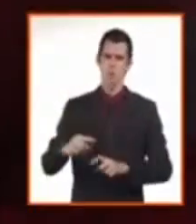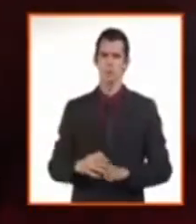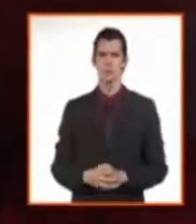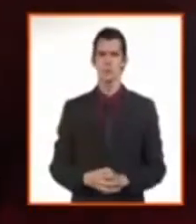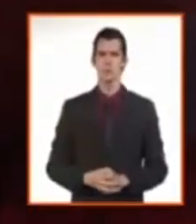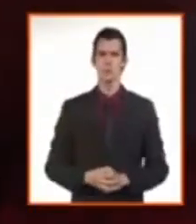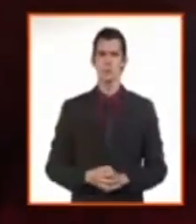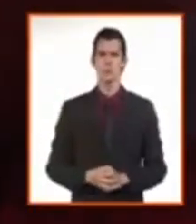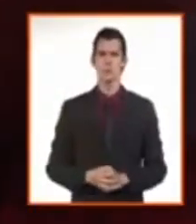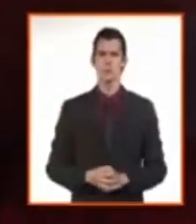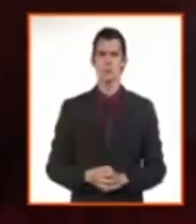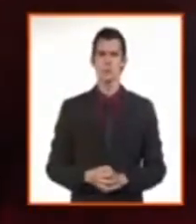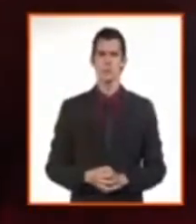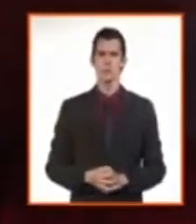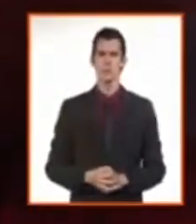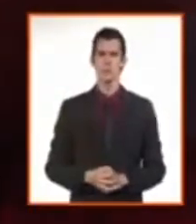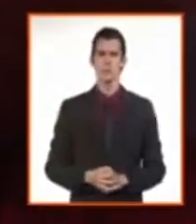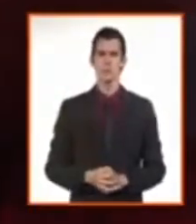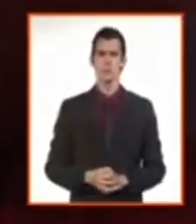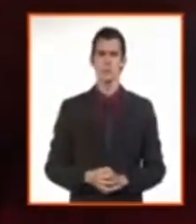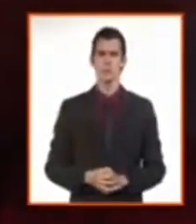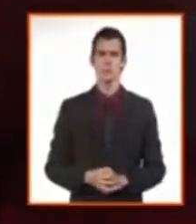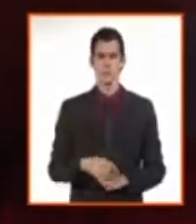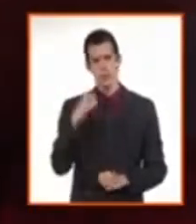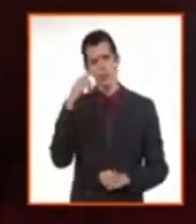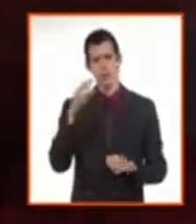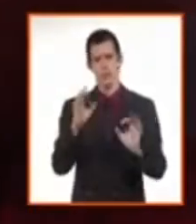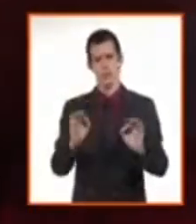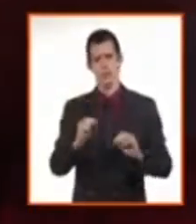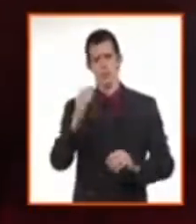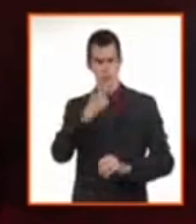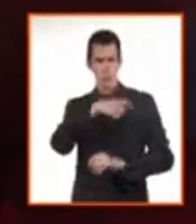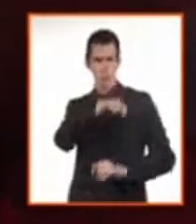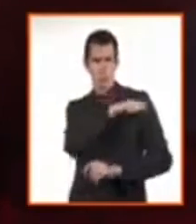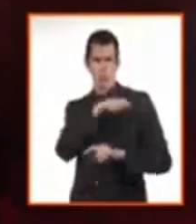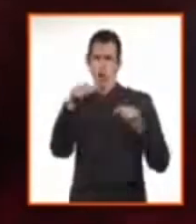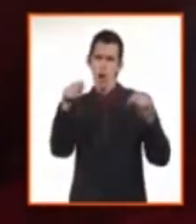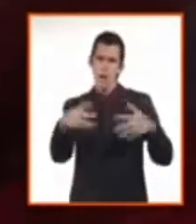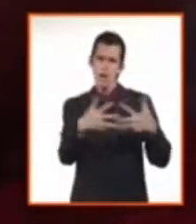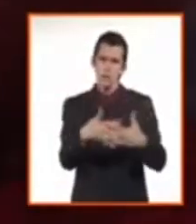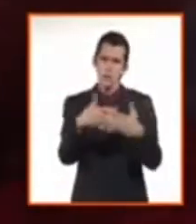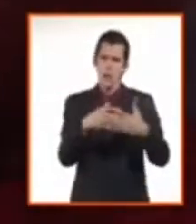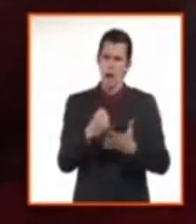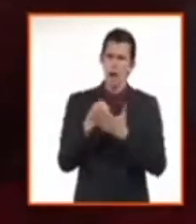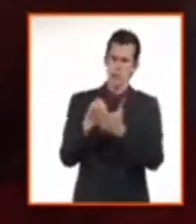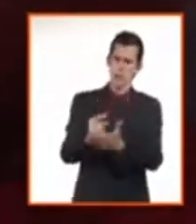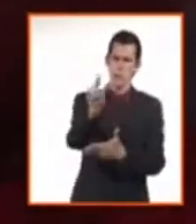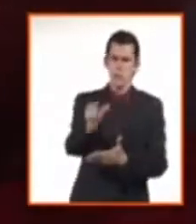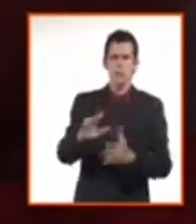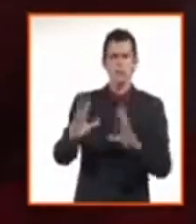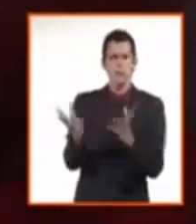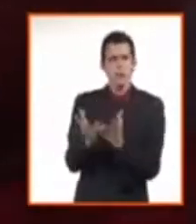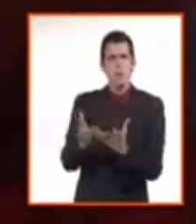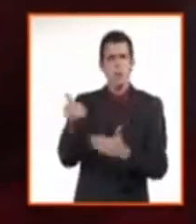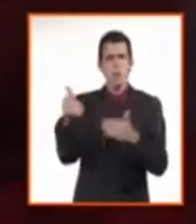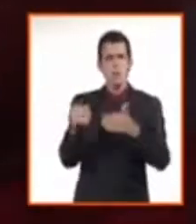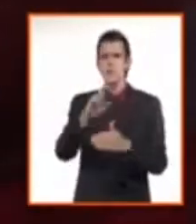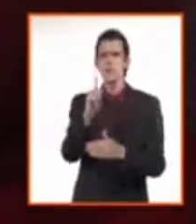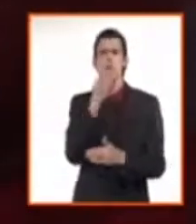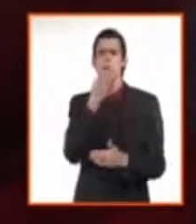expuesto en función también de esa solidaridad con los excluidos de la cumbre de las américas mira muchos